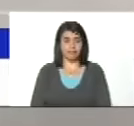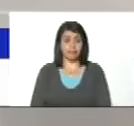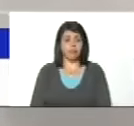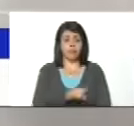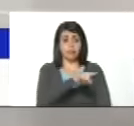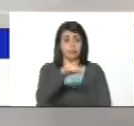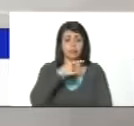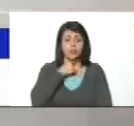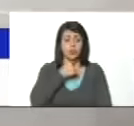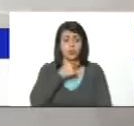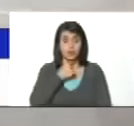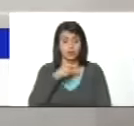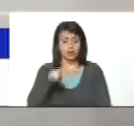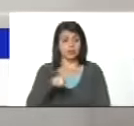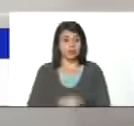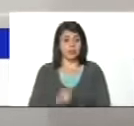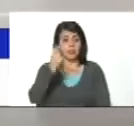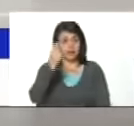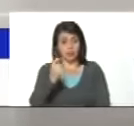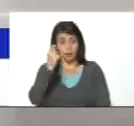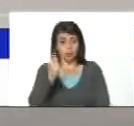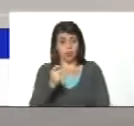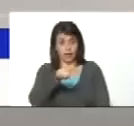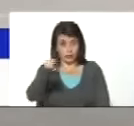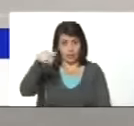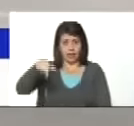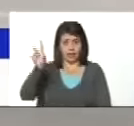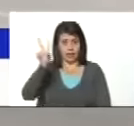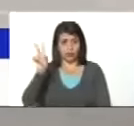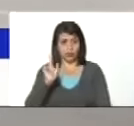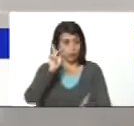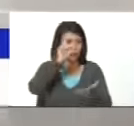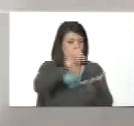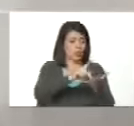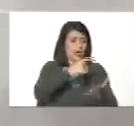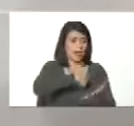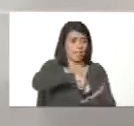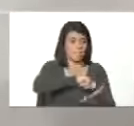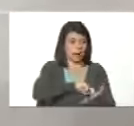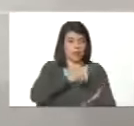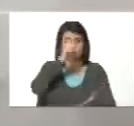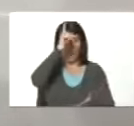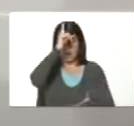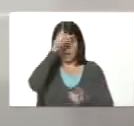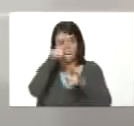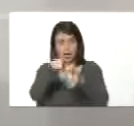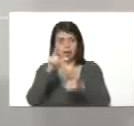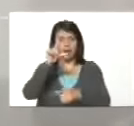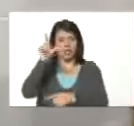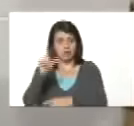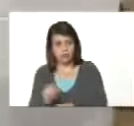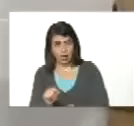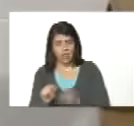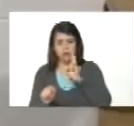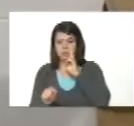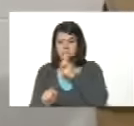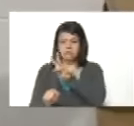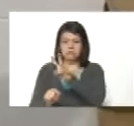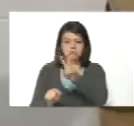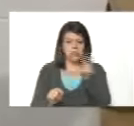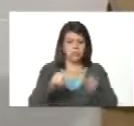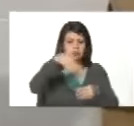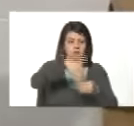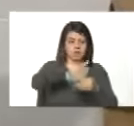A ellos les gustaría que diputados y diputadas de Venezuela fueran a España o a Alemania o a Italia a observar un